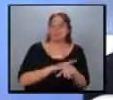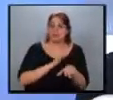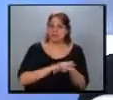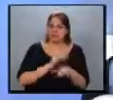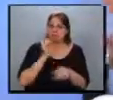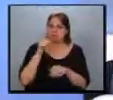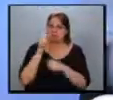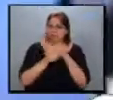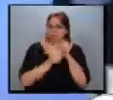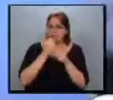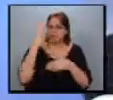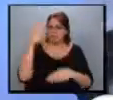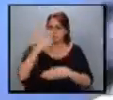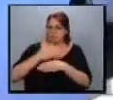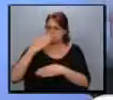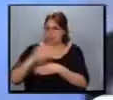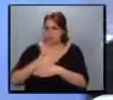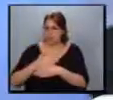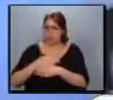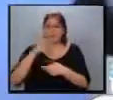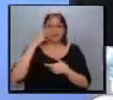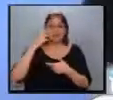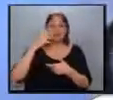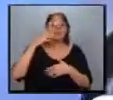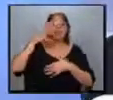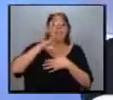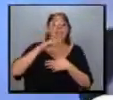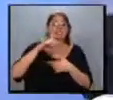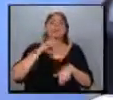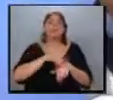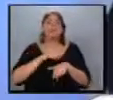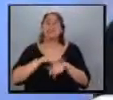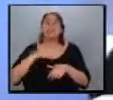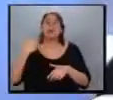de las empresas que cerraron: Radio América, Tiempo Argentino, El Argentino y demás.